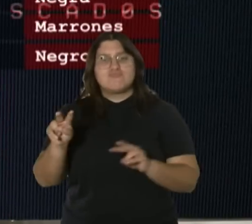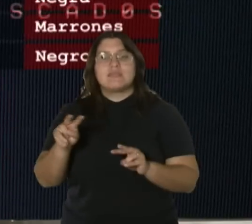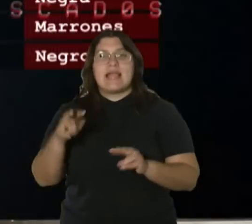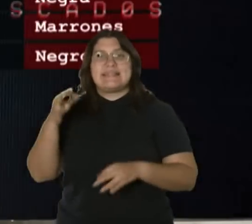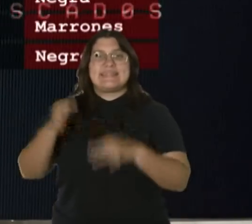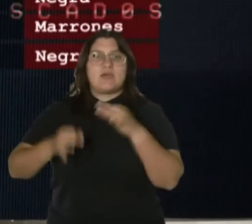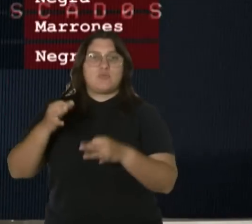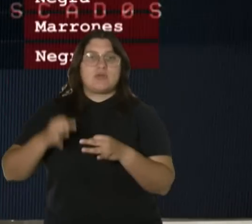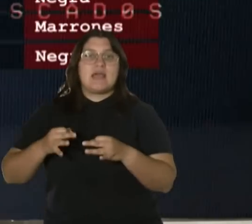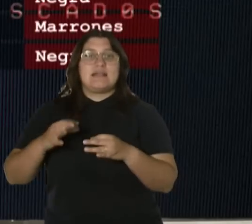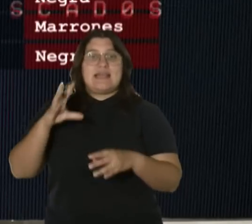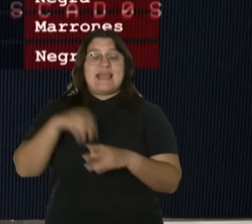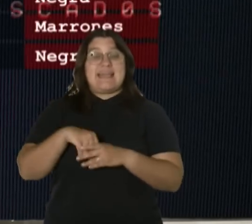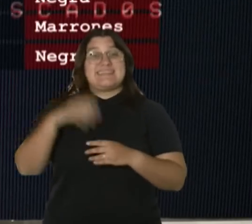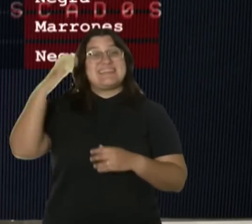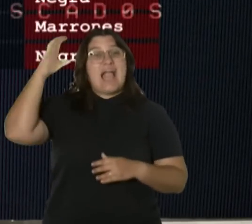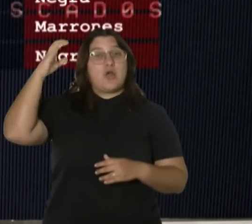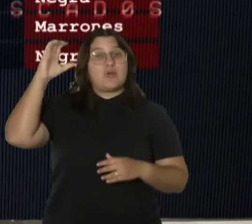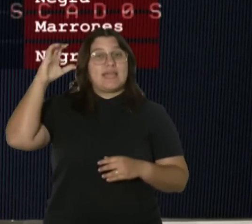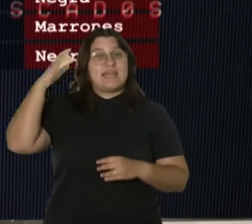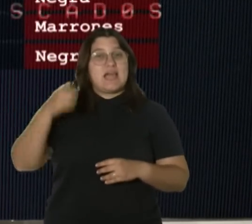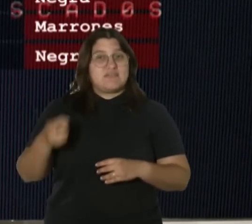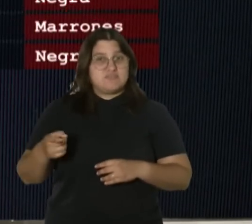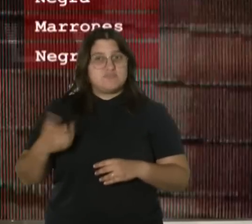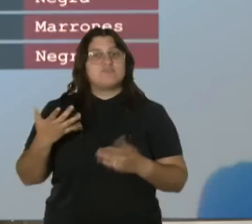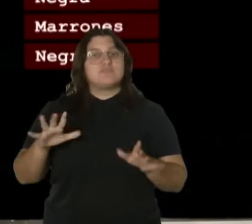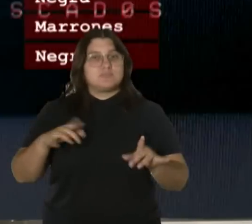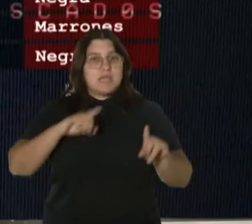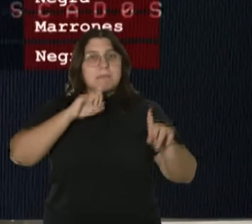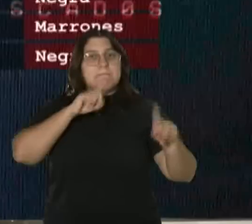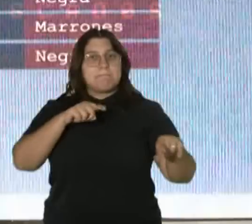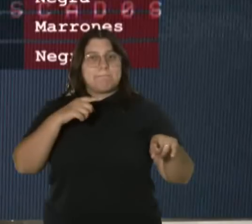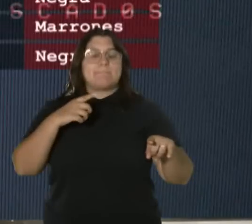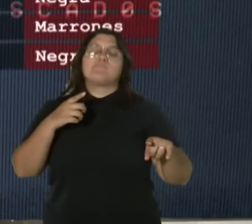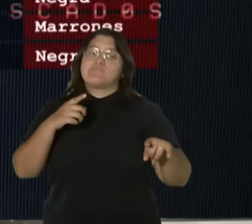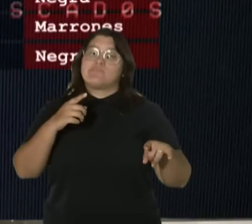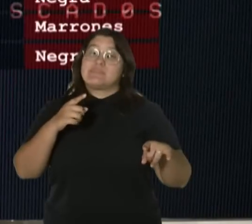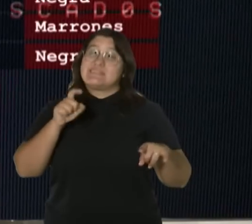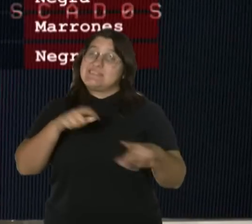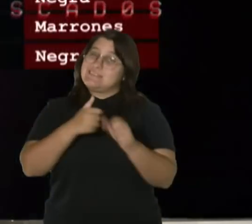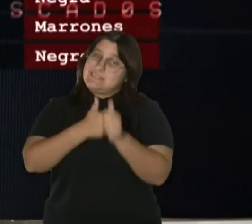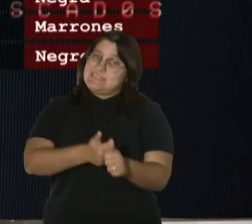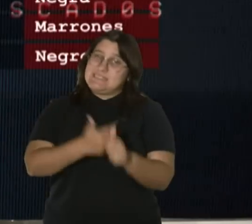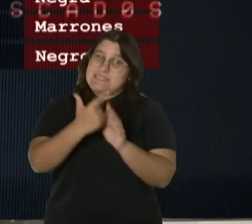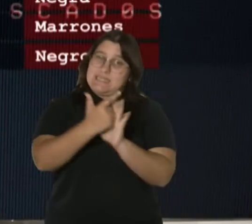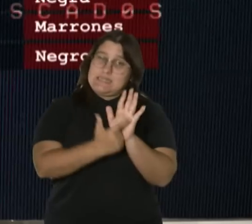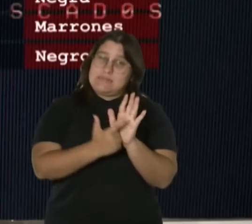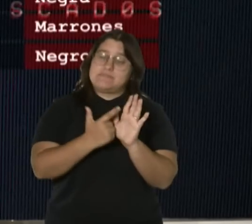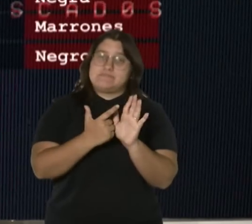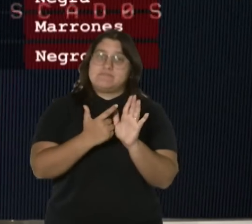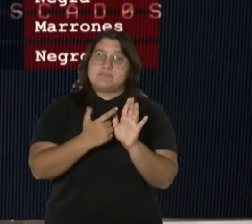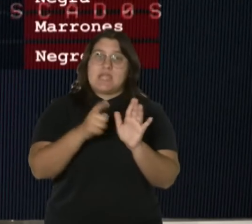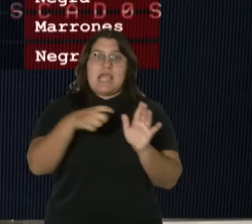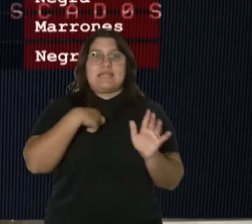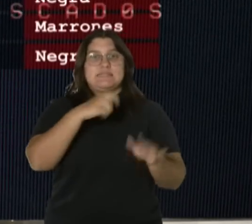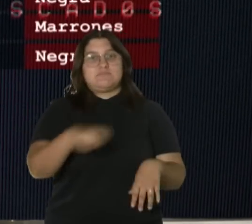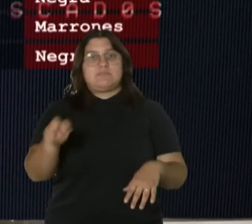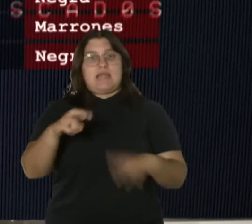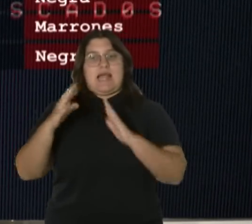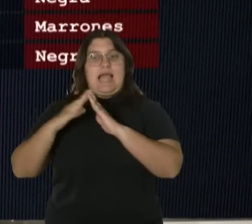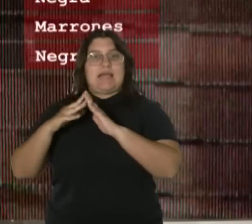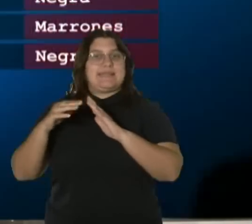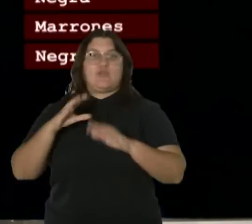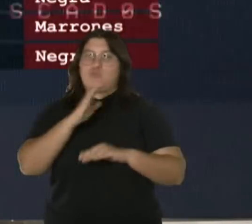tribunal después lo de Carolina le había le había condicionado ciertas restricciones que él debía de cumplir mire pues cambió de residencia dejó